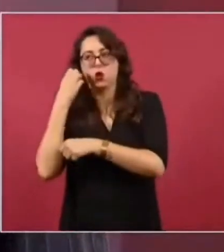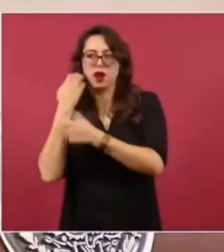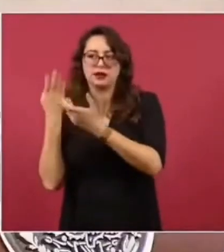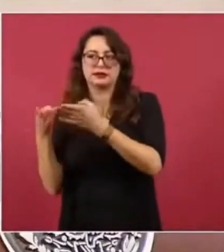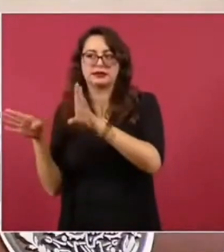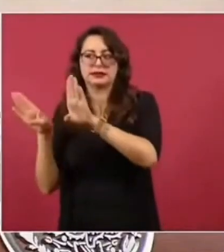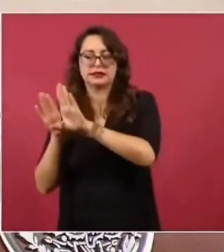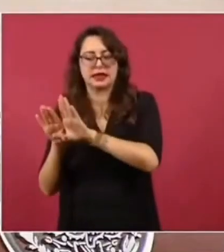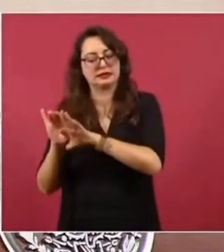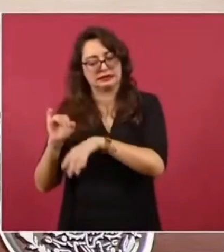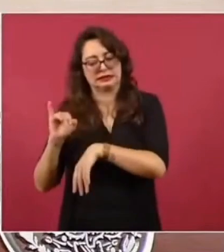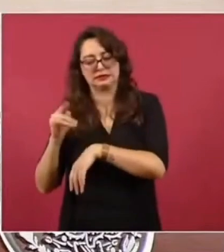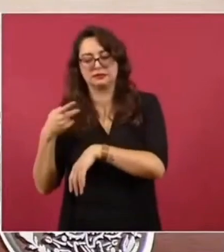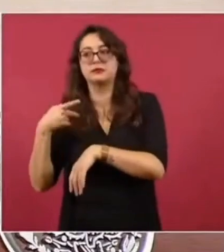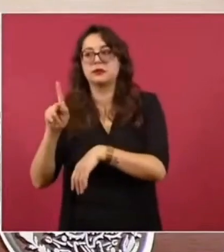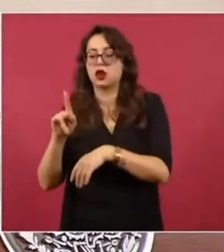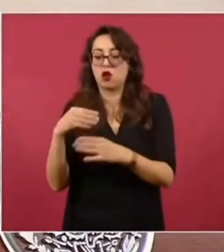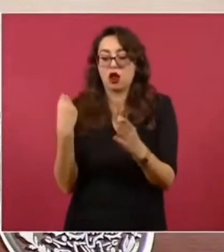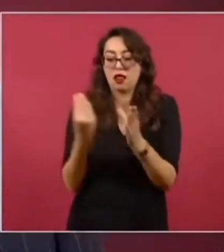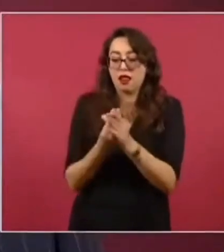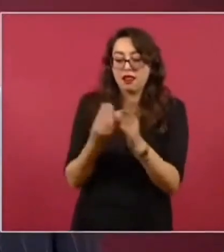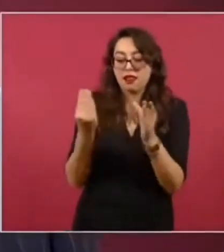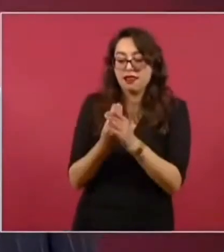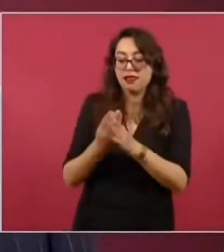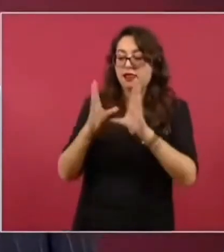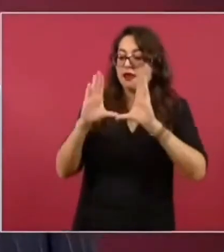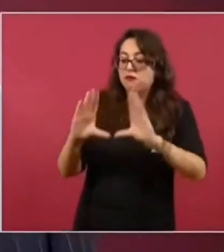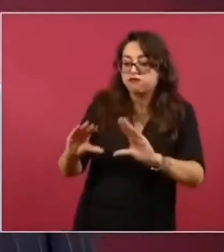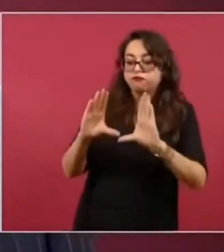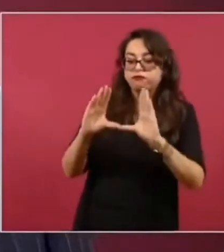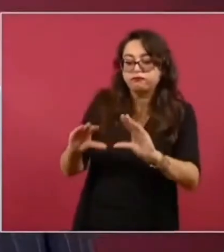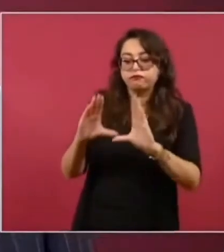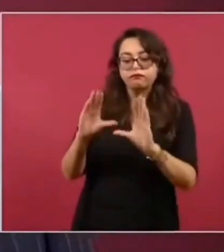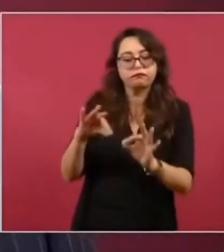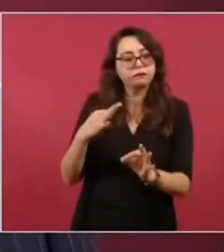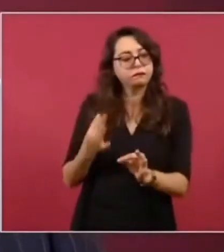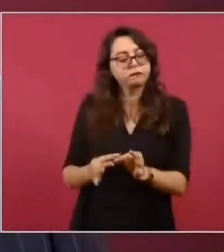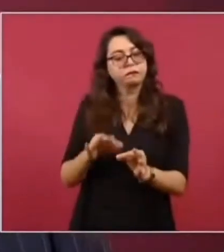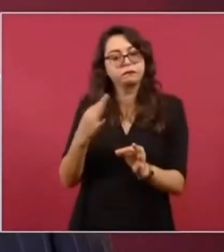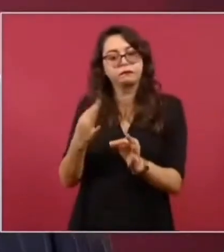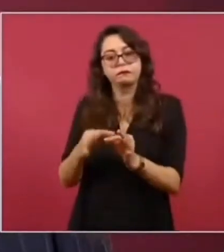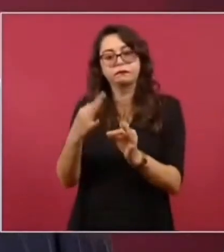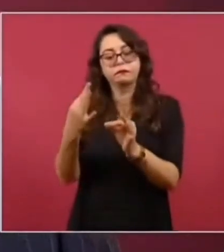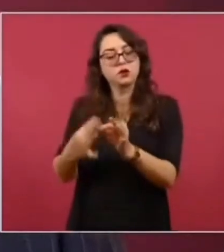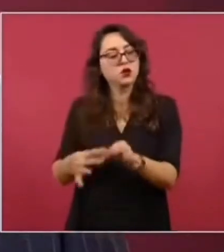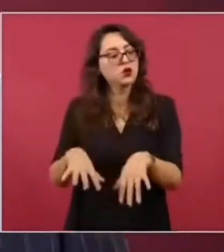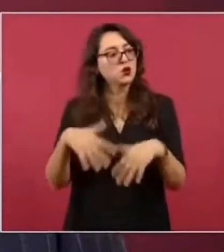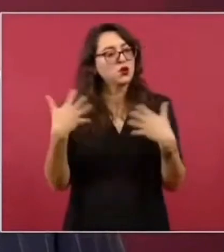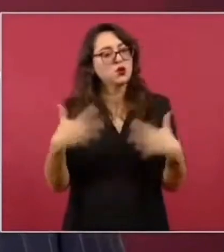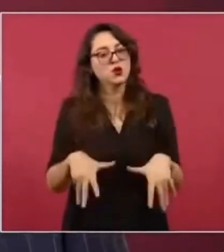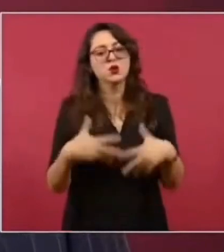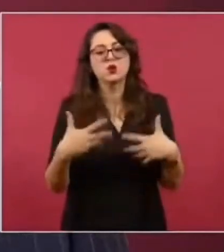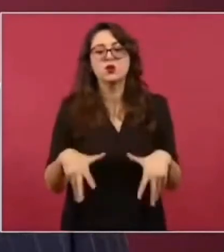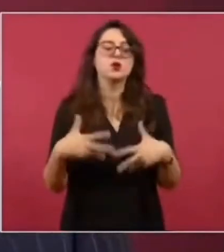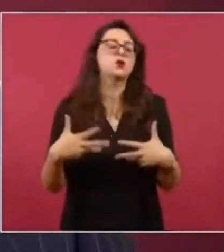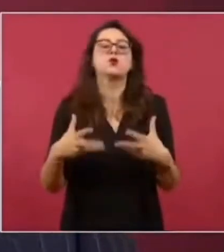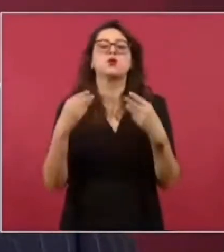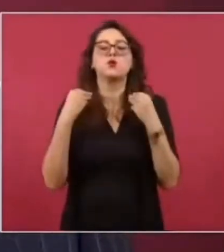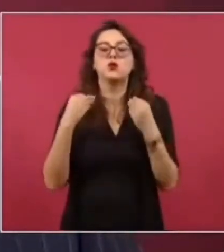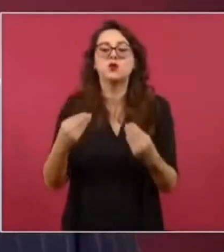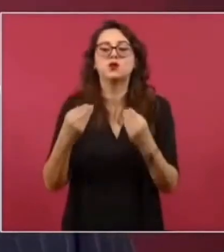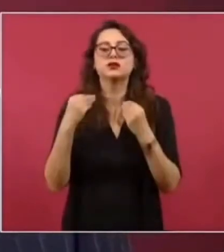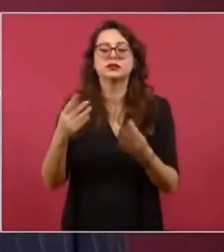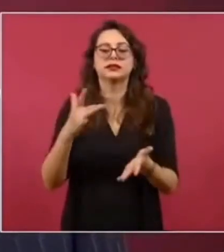clase. Eso se los agradecemos de todo corazón, porque reafirma lo que